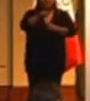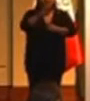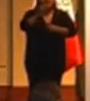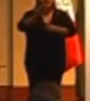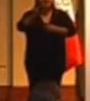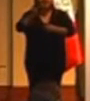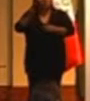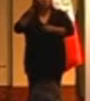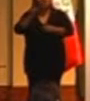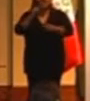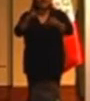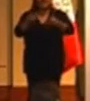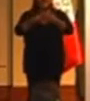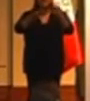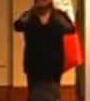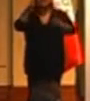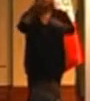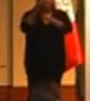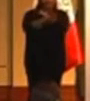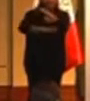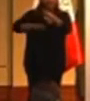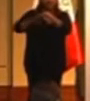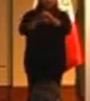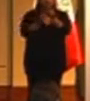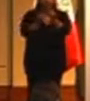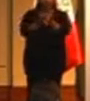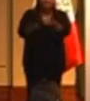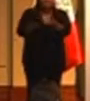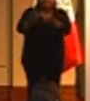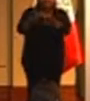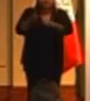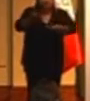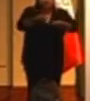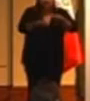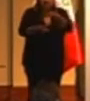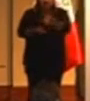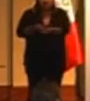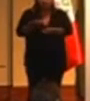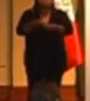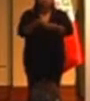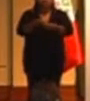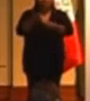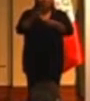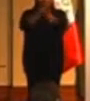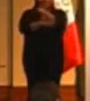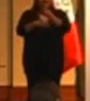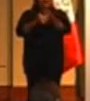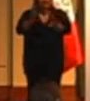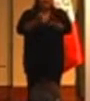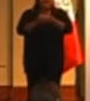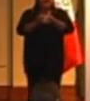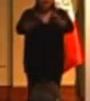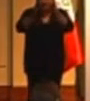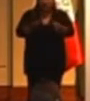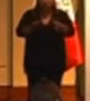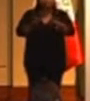debía ser un país con más inversión, es decir, un país más próspero, un país más seguro, un país más justo y